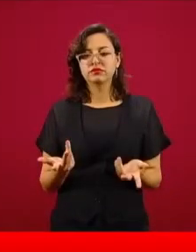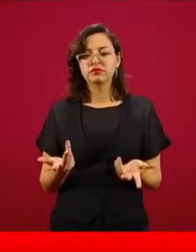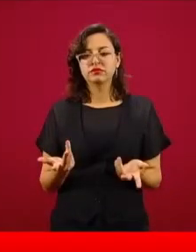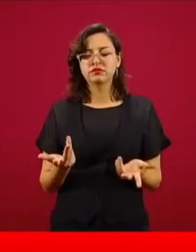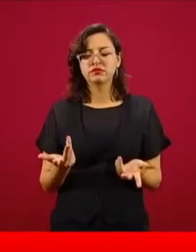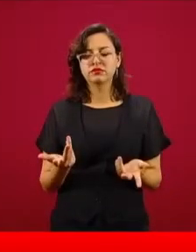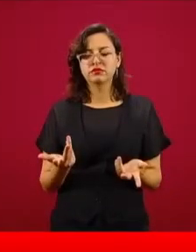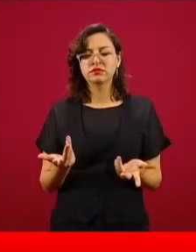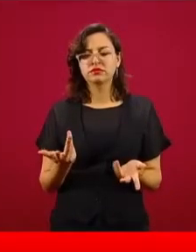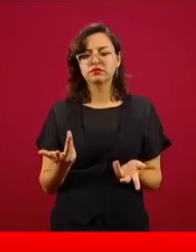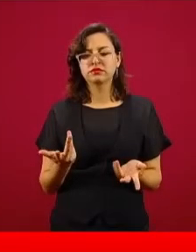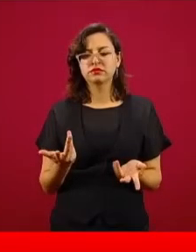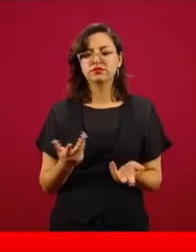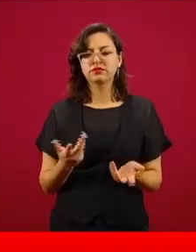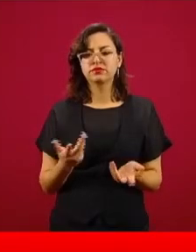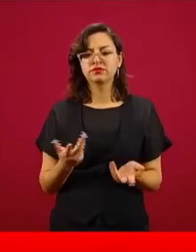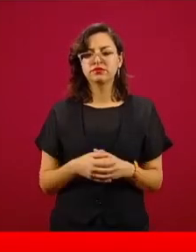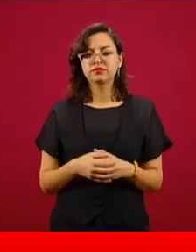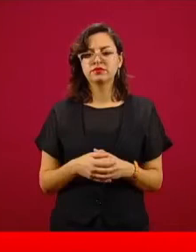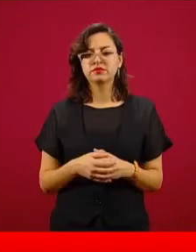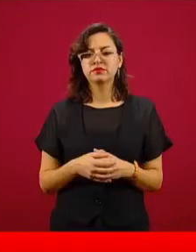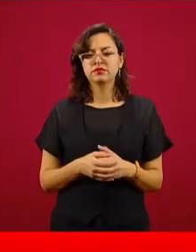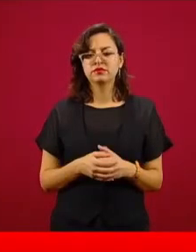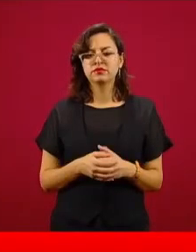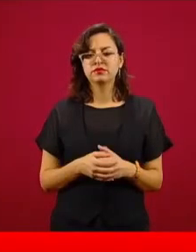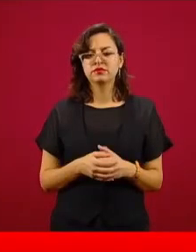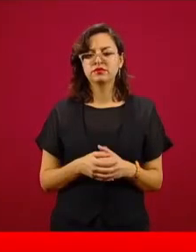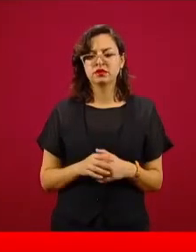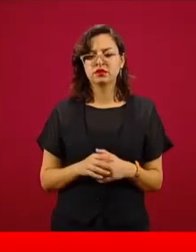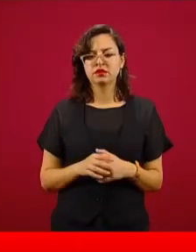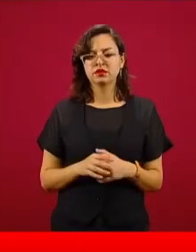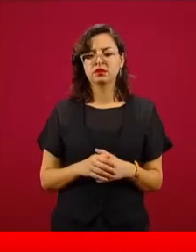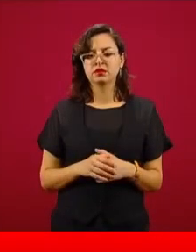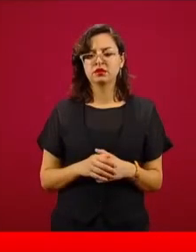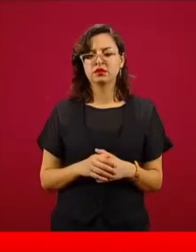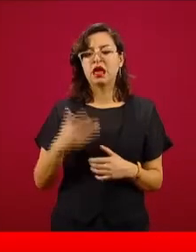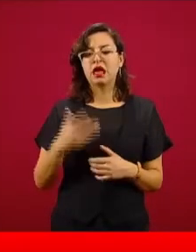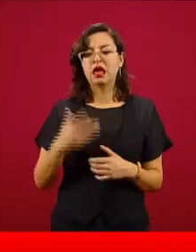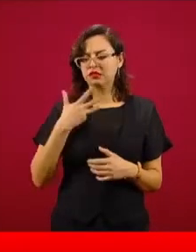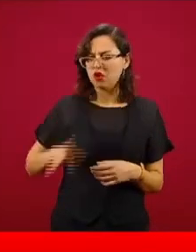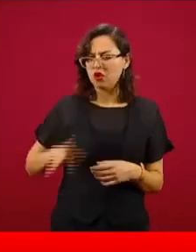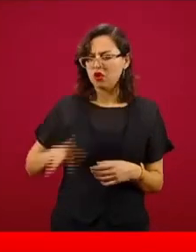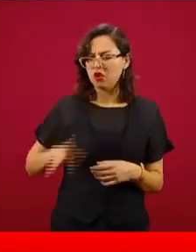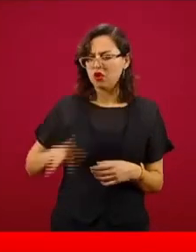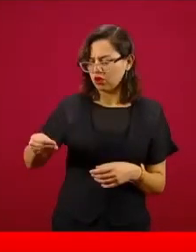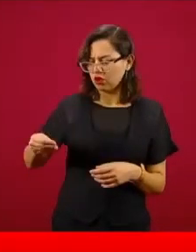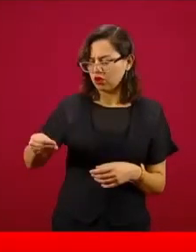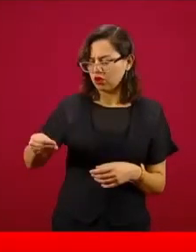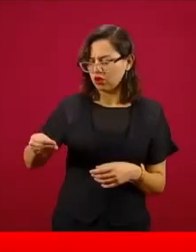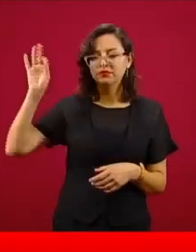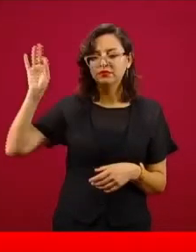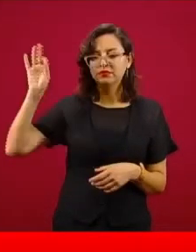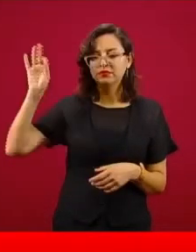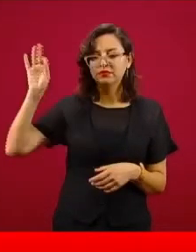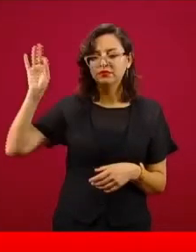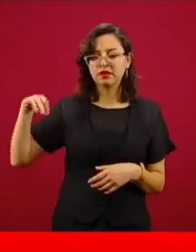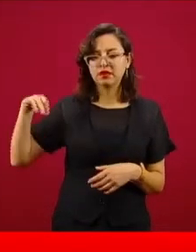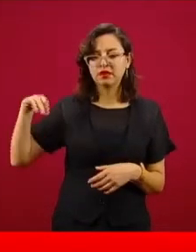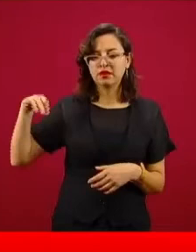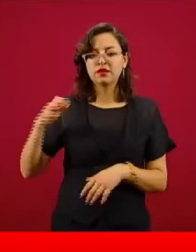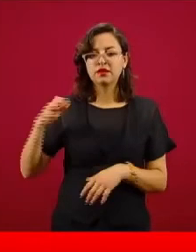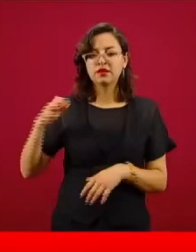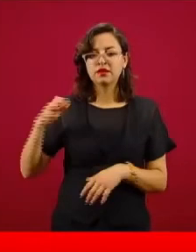mi pañuelito, pero sí, sí lo traigo, yo no lo puedo dejar,